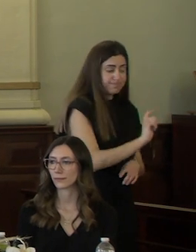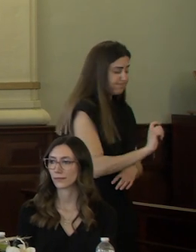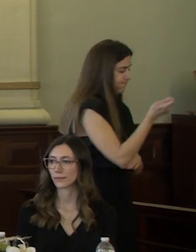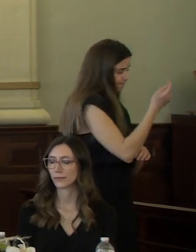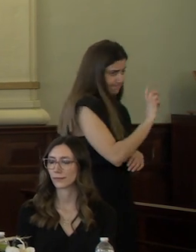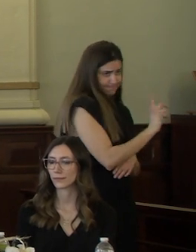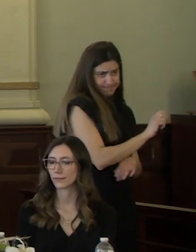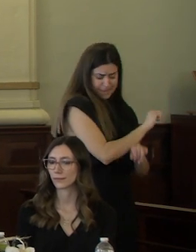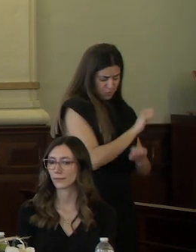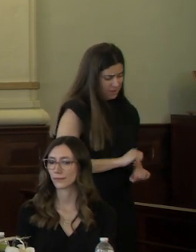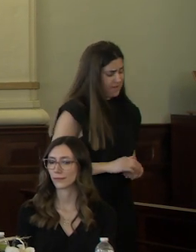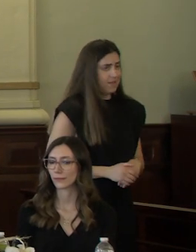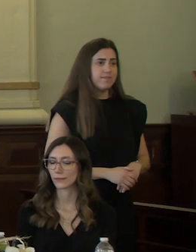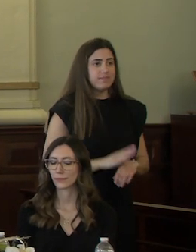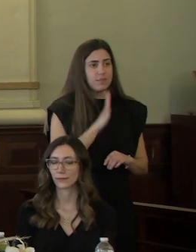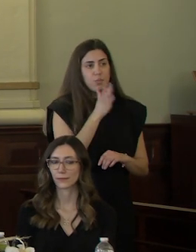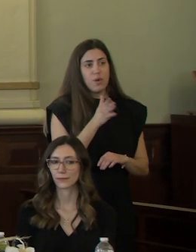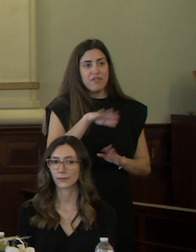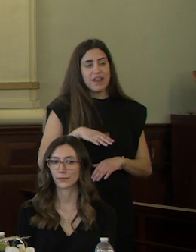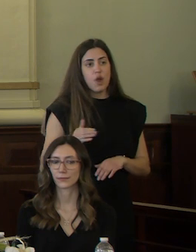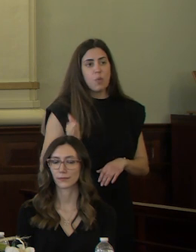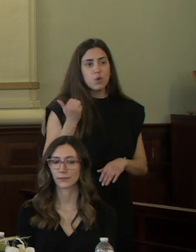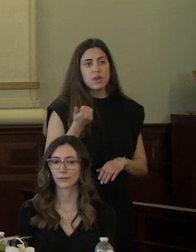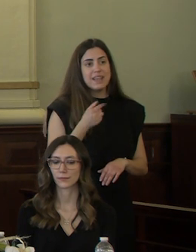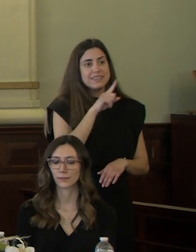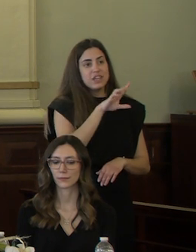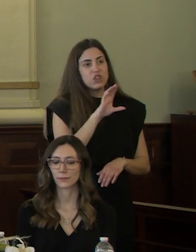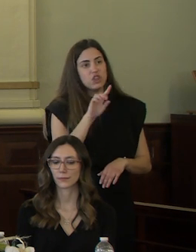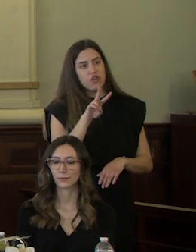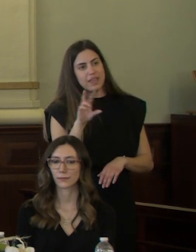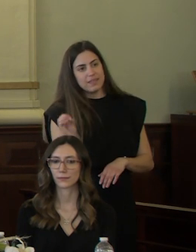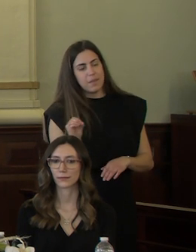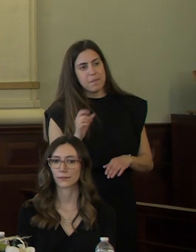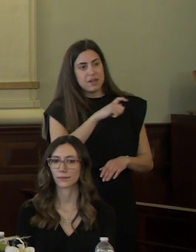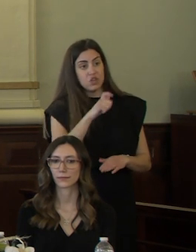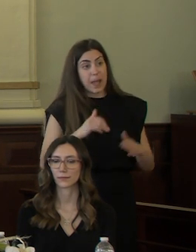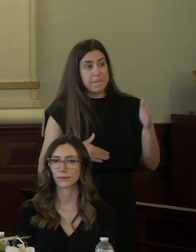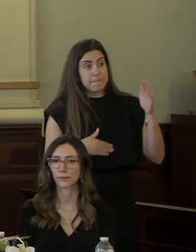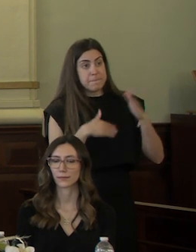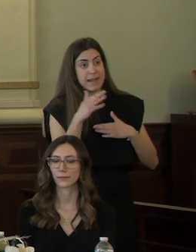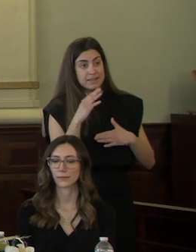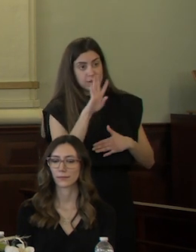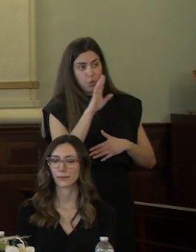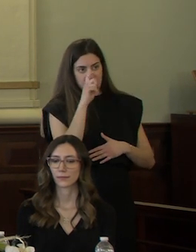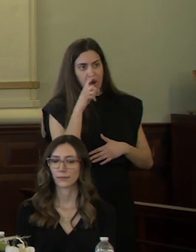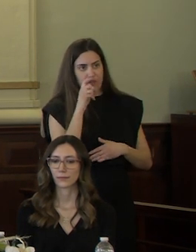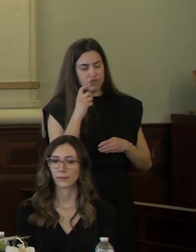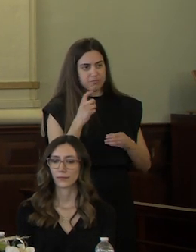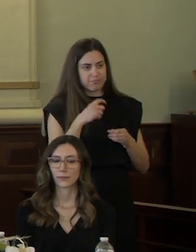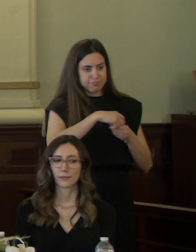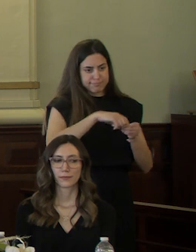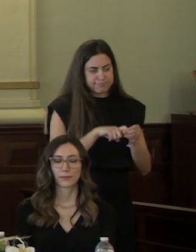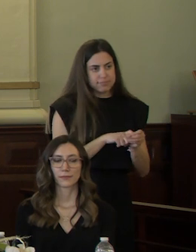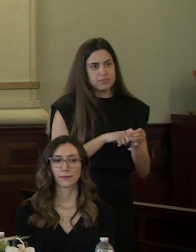y las oportunidades para más de 120 personas que han llegado a la ONCE durante estos 4 años,